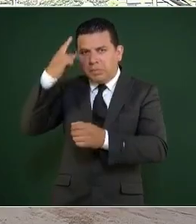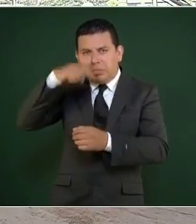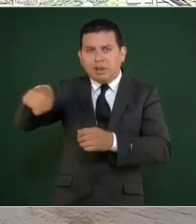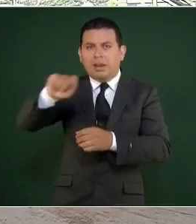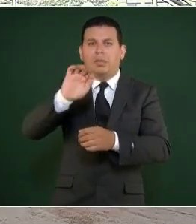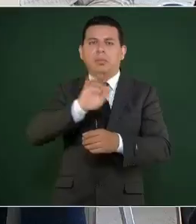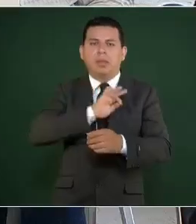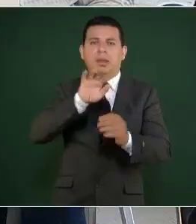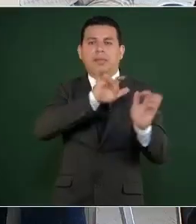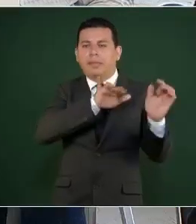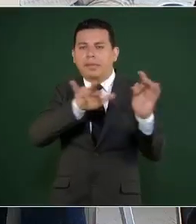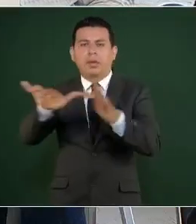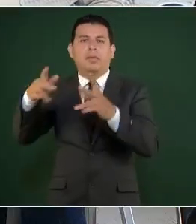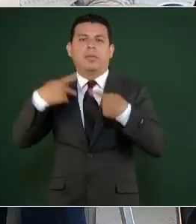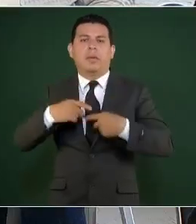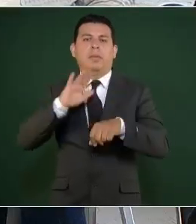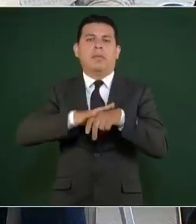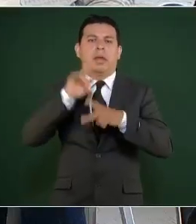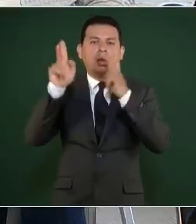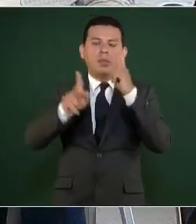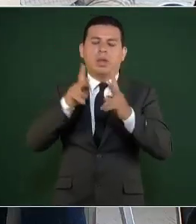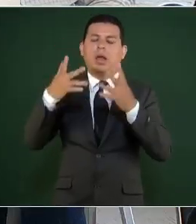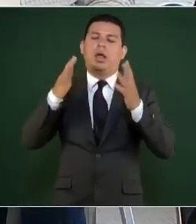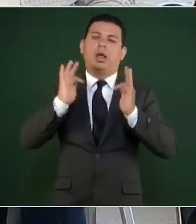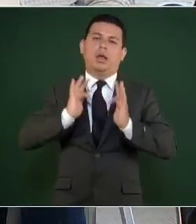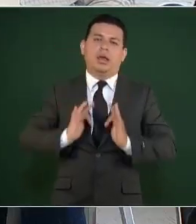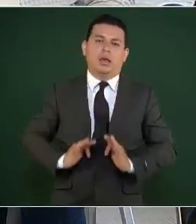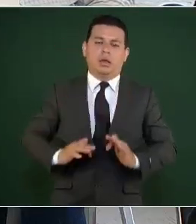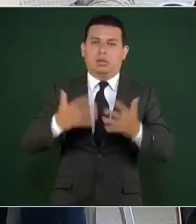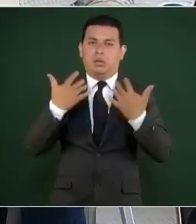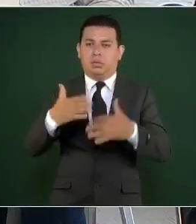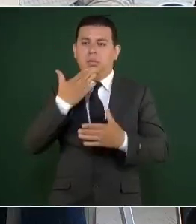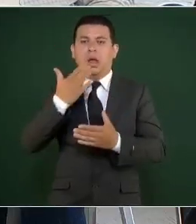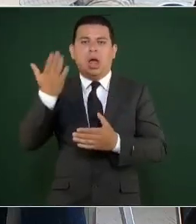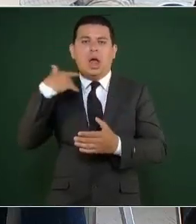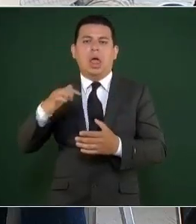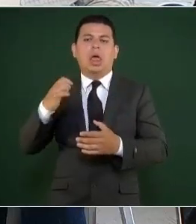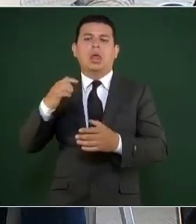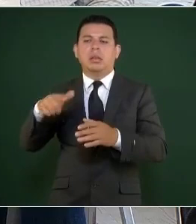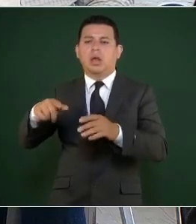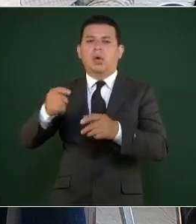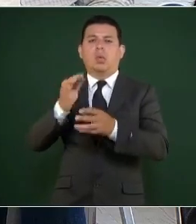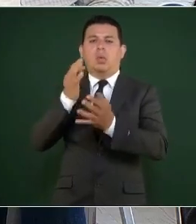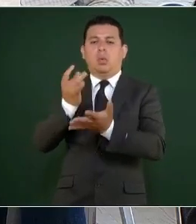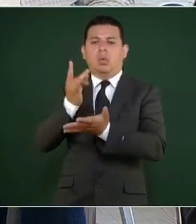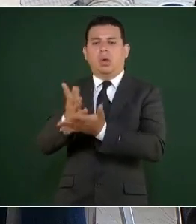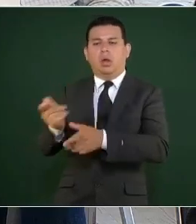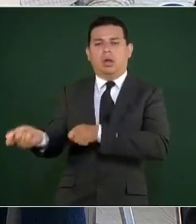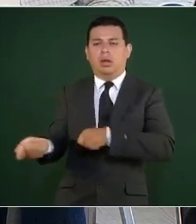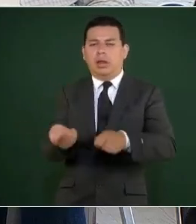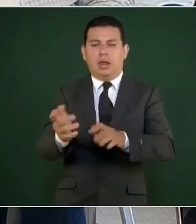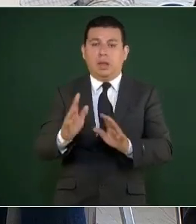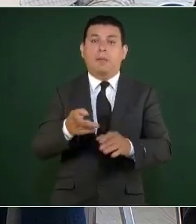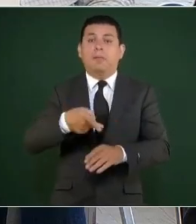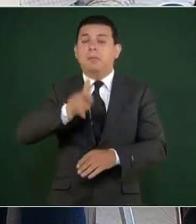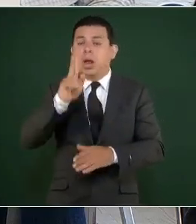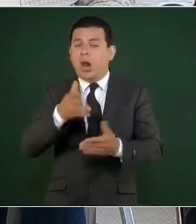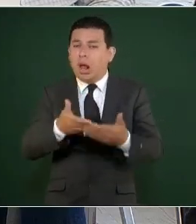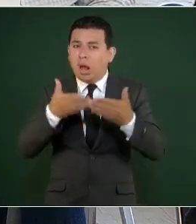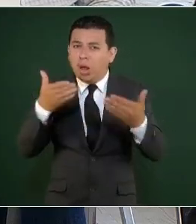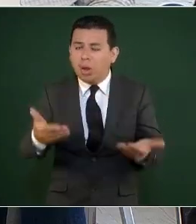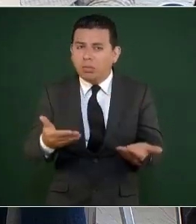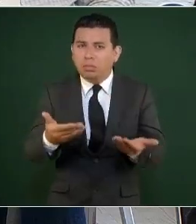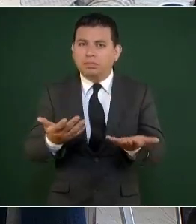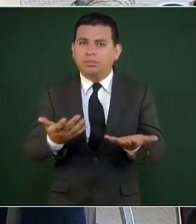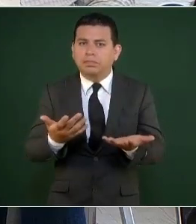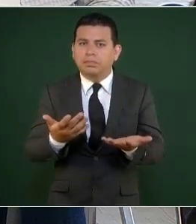de visitantes de todas las partes de la República sobre esta vía de altas especificaciones. Sin embargo, lamentan, presidente, que no